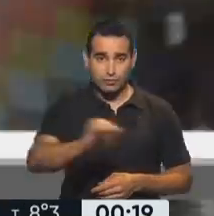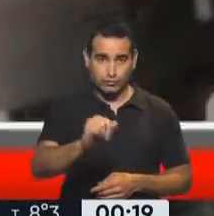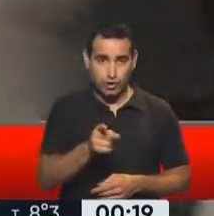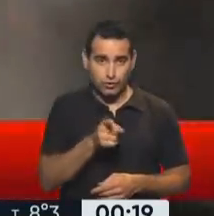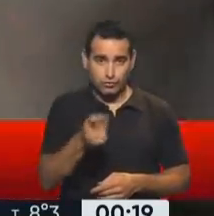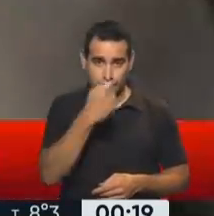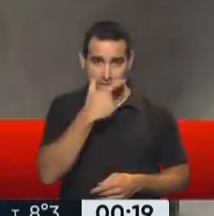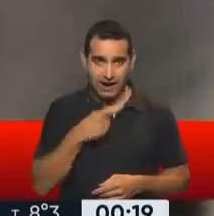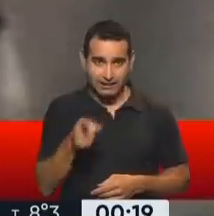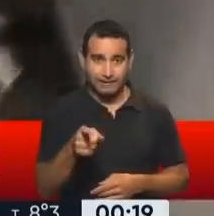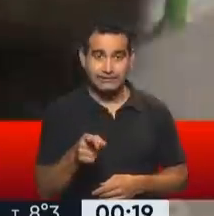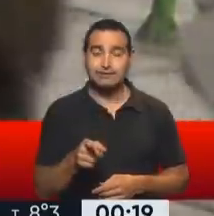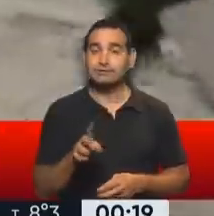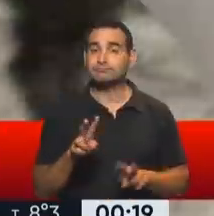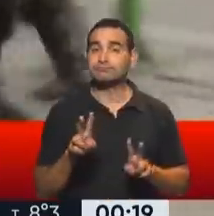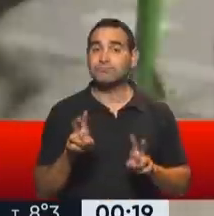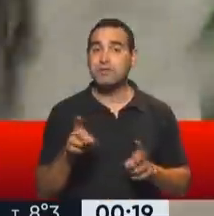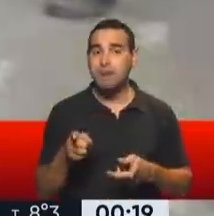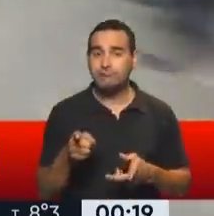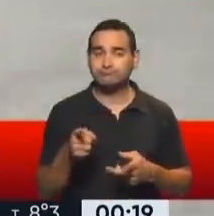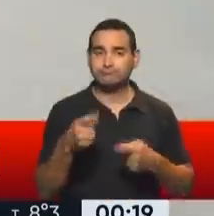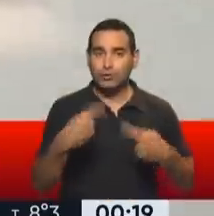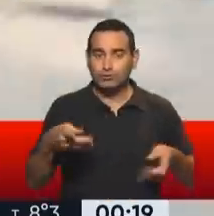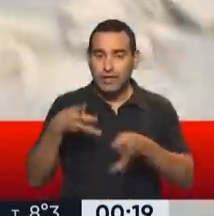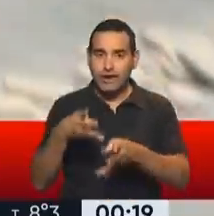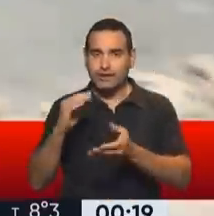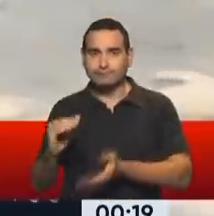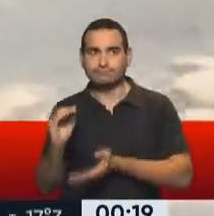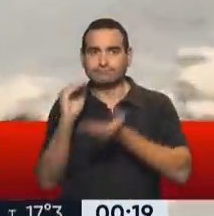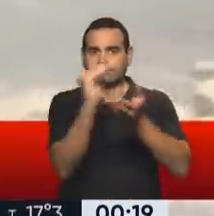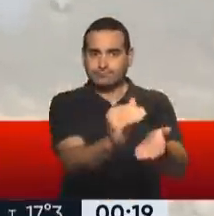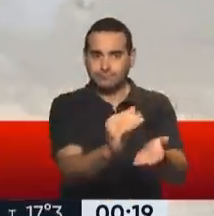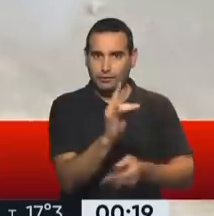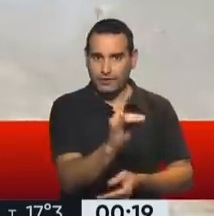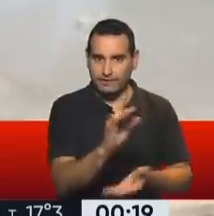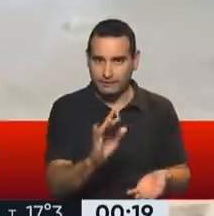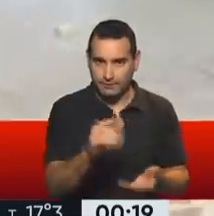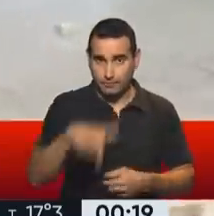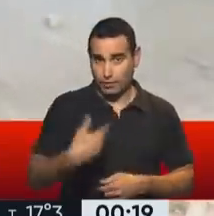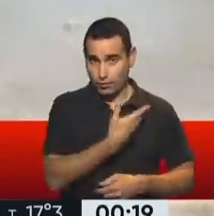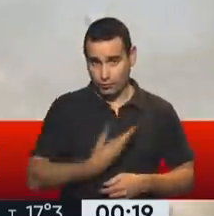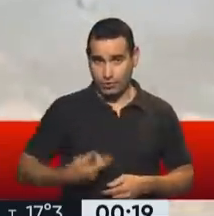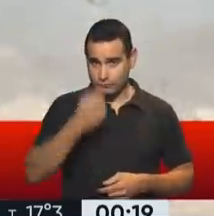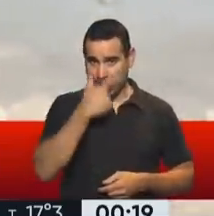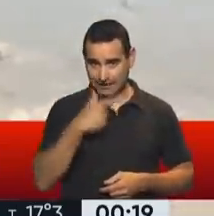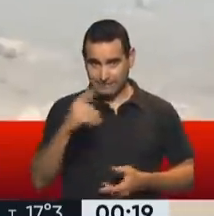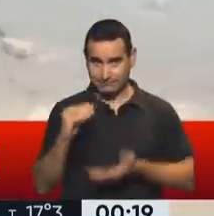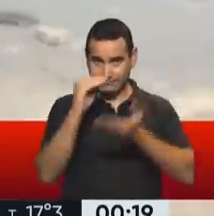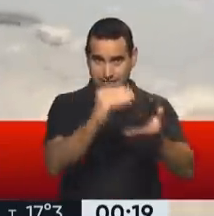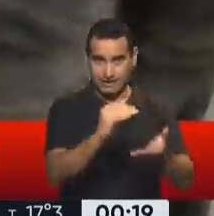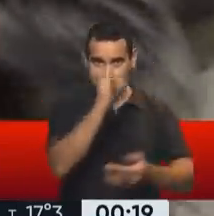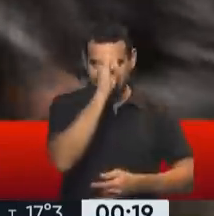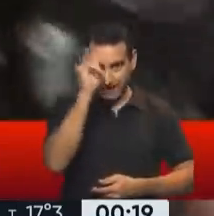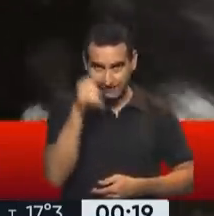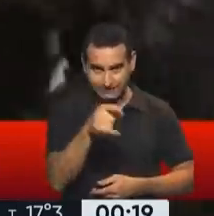con respecto al envío de material bélico del gobierno de Mauricio Macri al de Jeanine Áñez